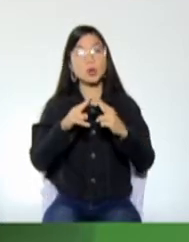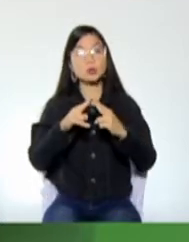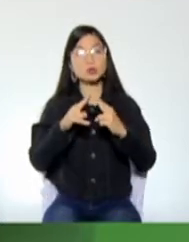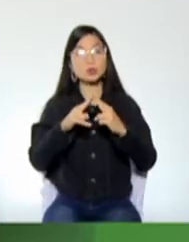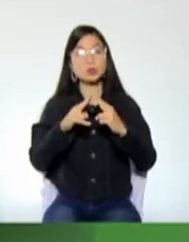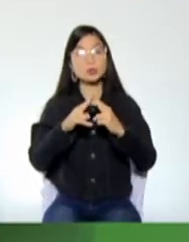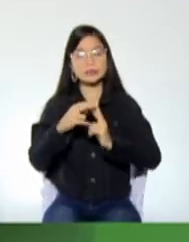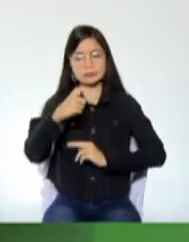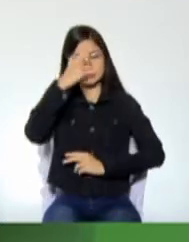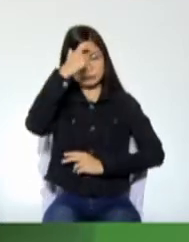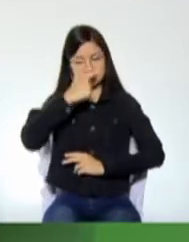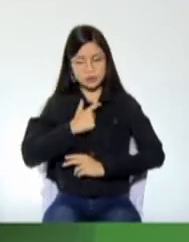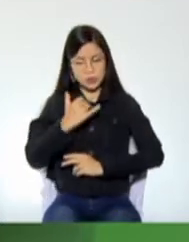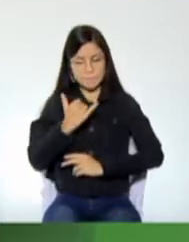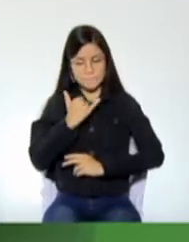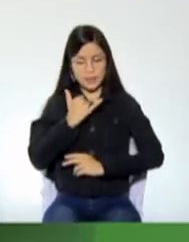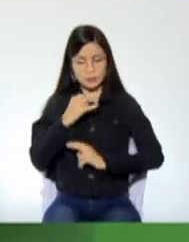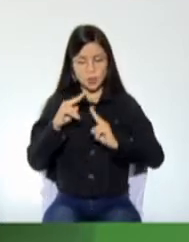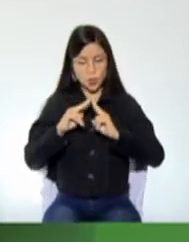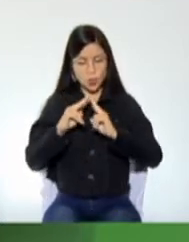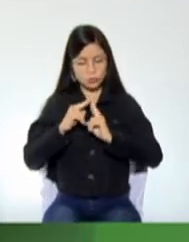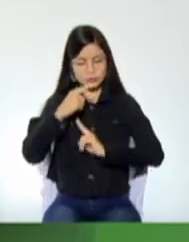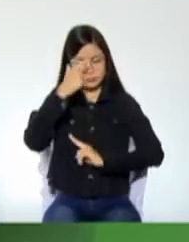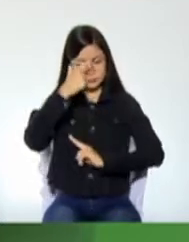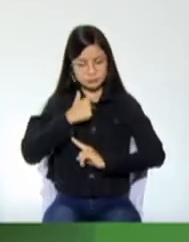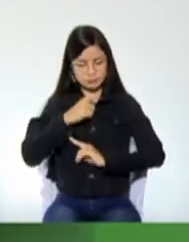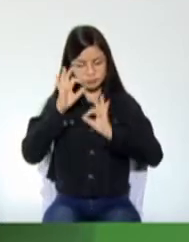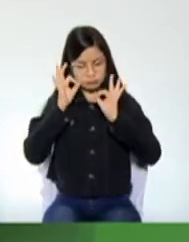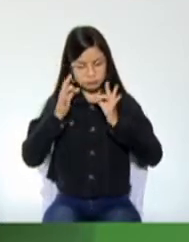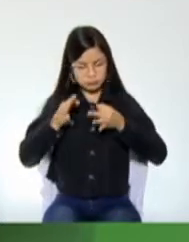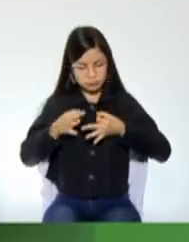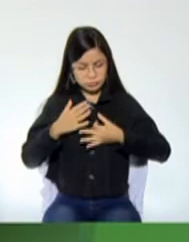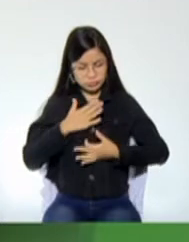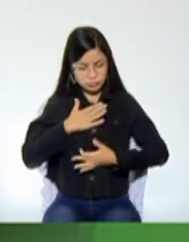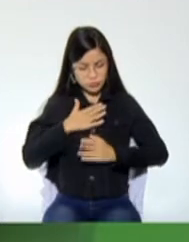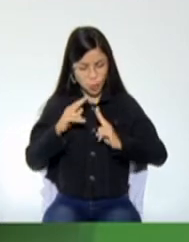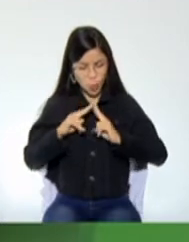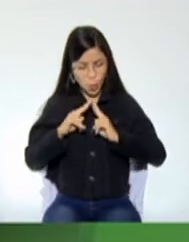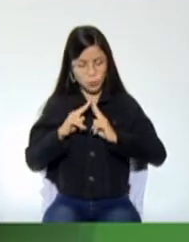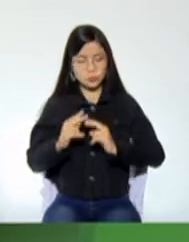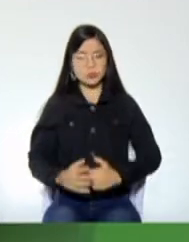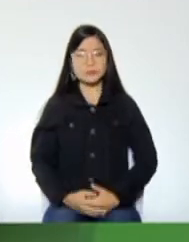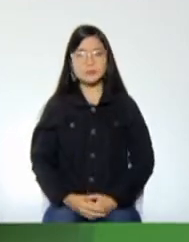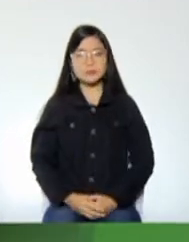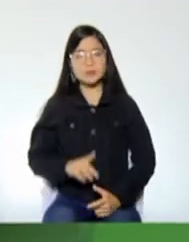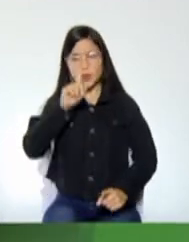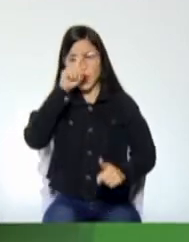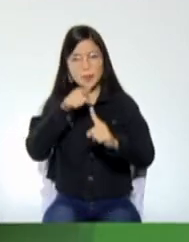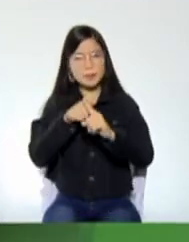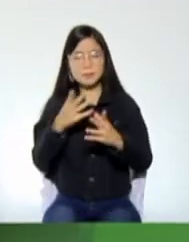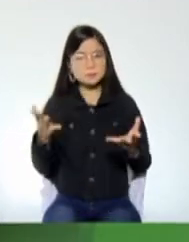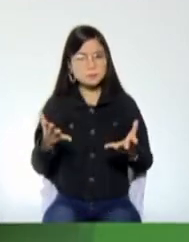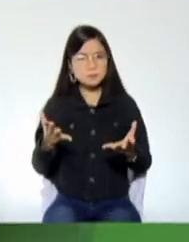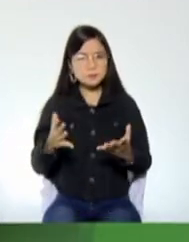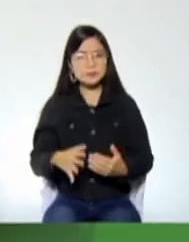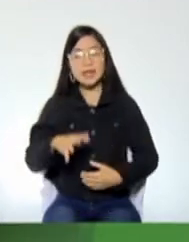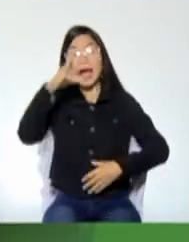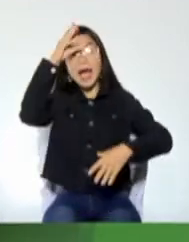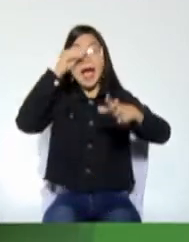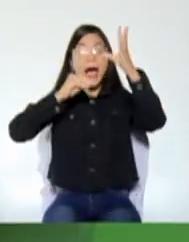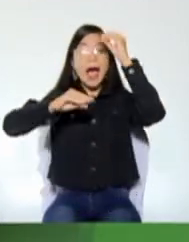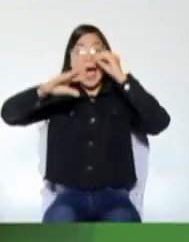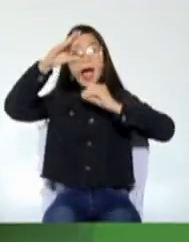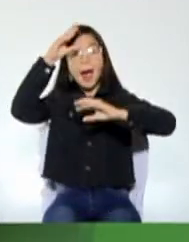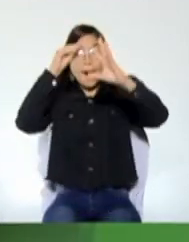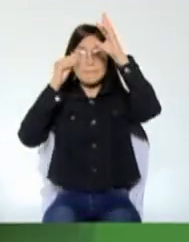es la fase que vamos a desarrollar en esta oportunidad. ¿Cuál es el propósito? Veamos. Aprender y